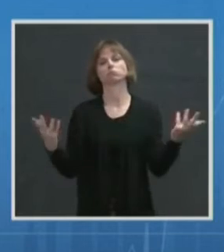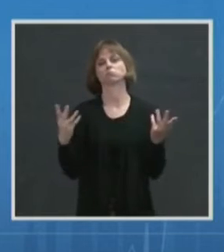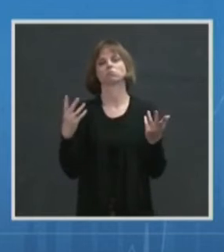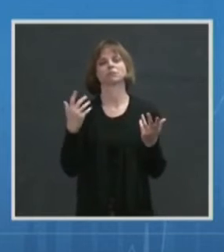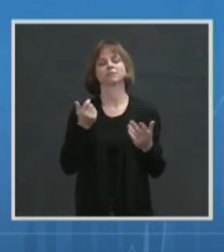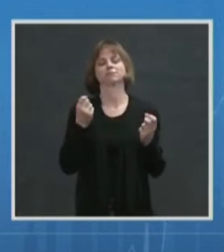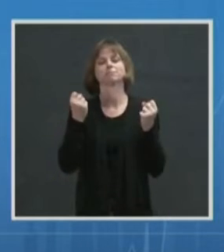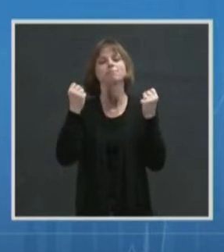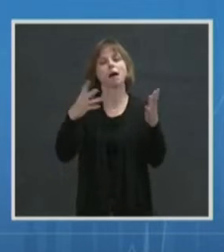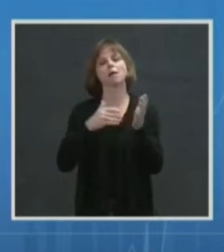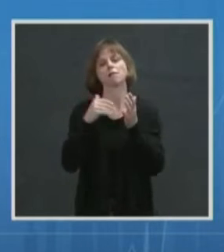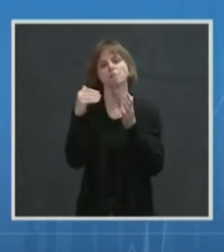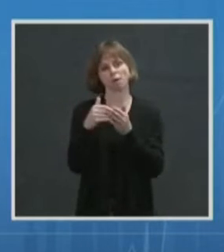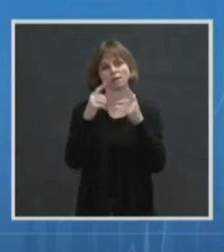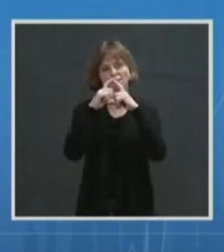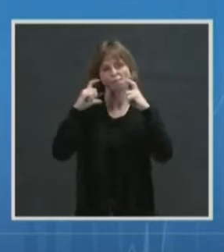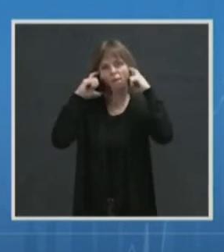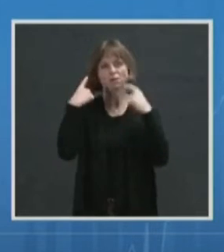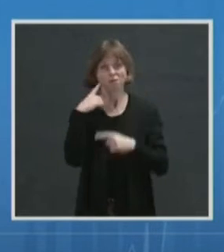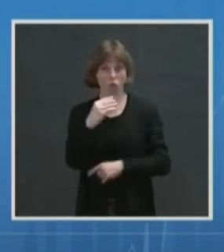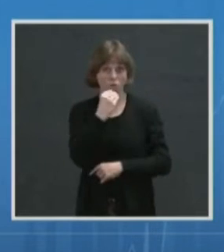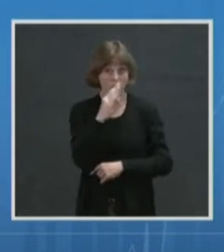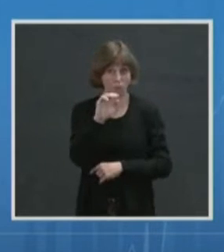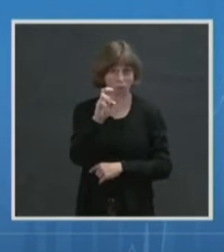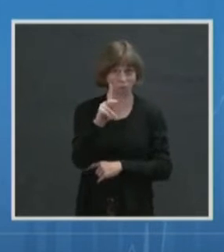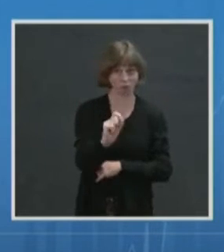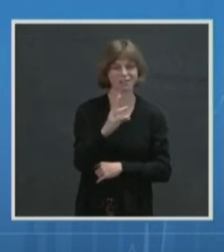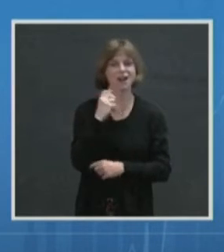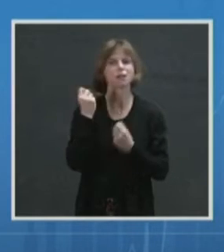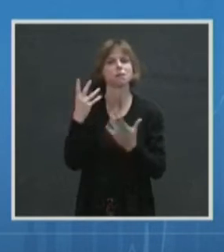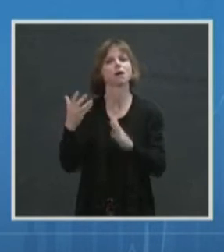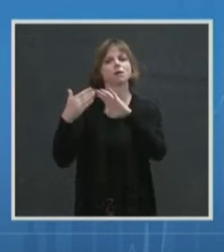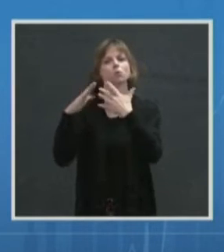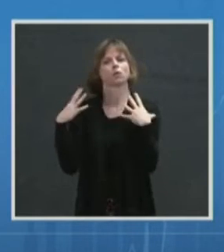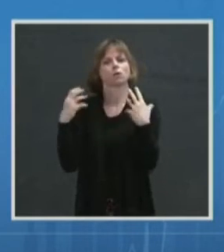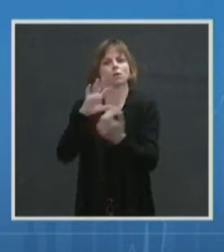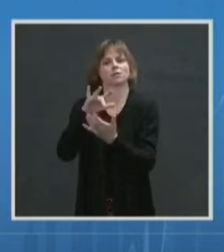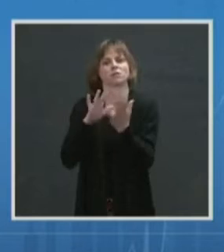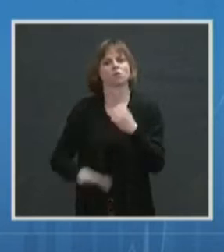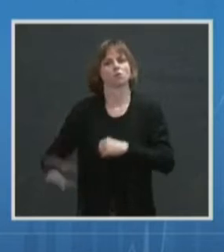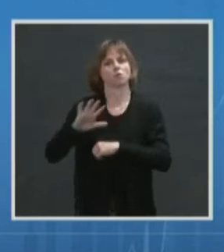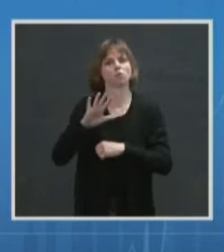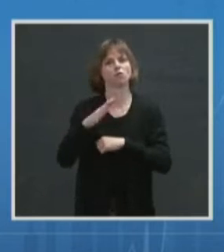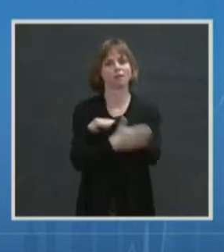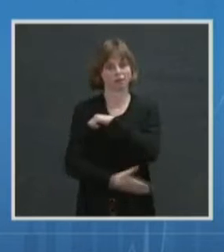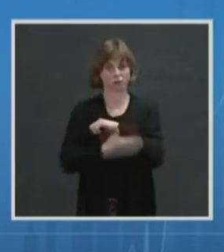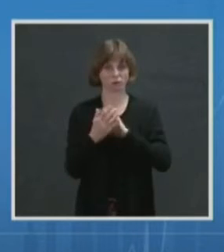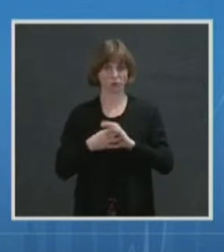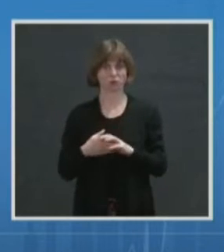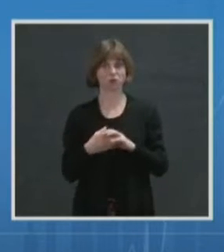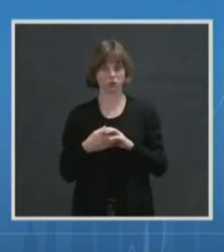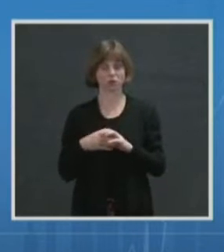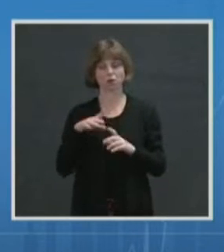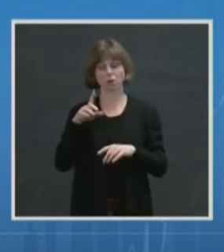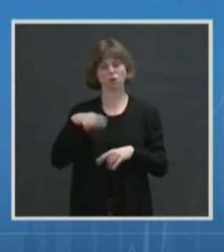y centros comunitarios de salud en todo el país se trata de redes nacionales que atienden a las poblaciones más afectadas por la